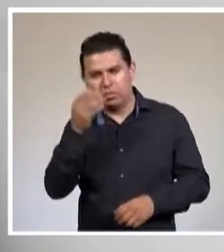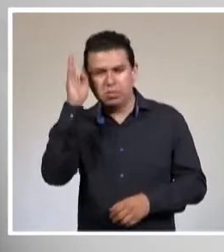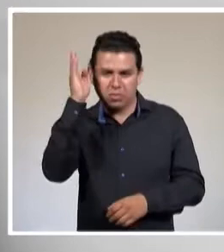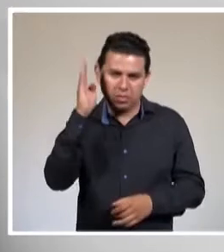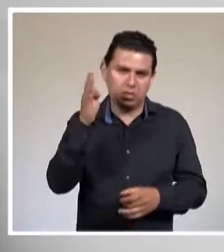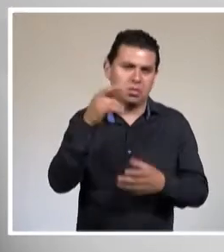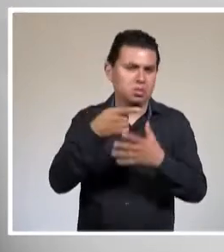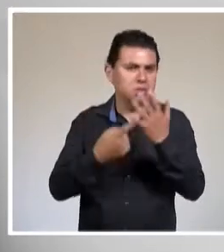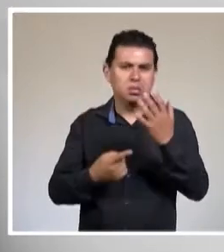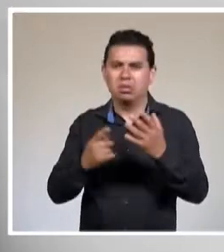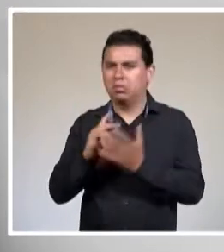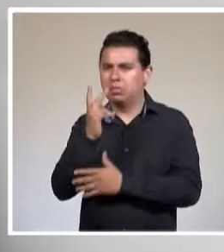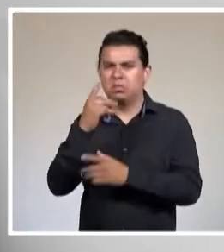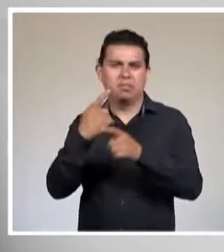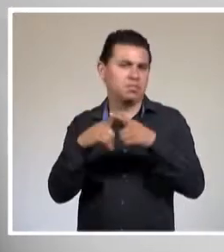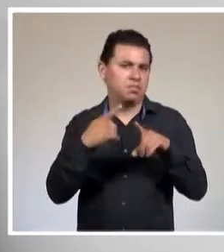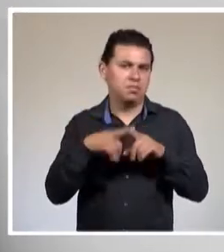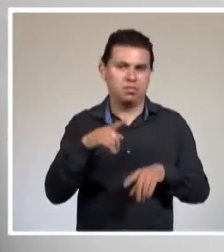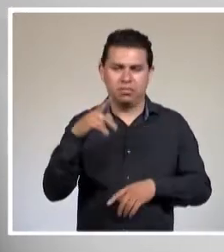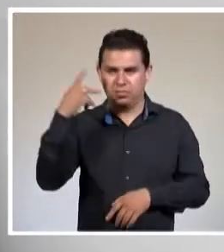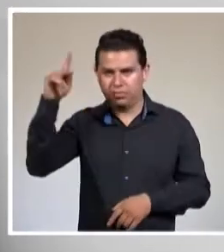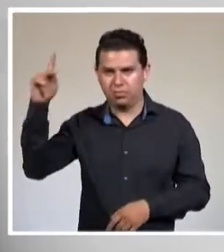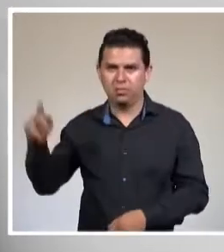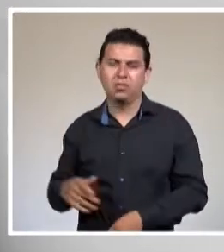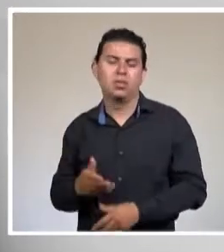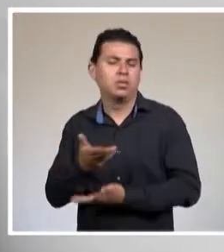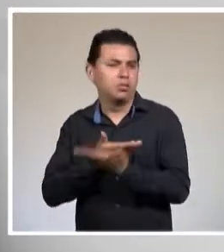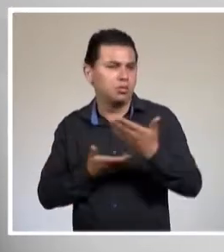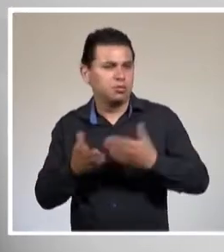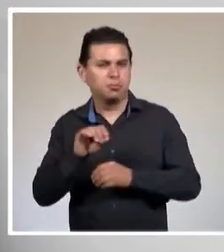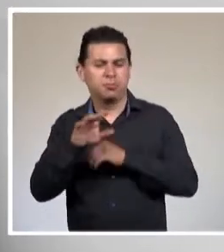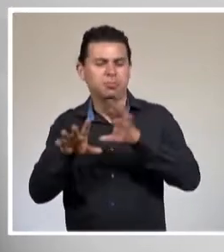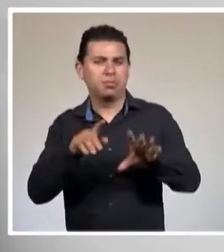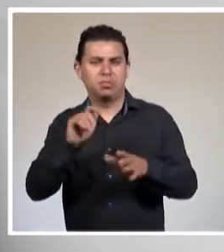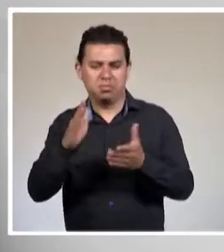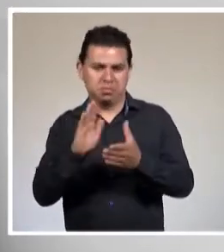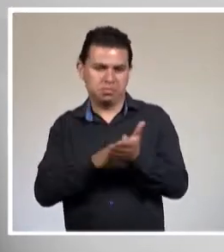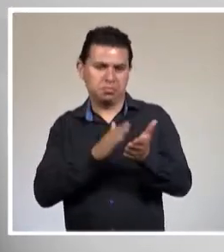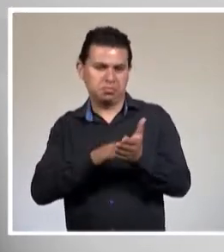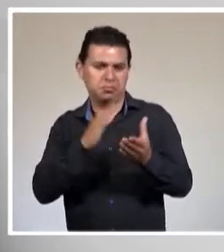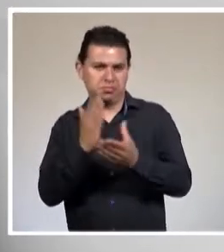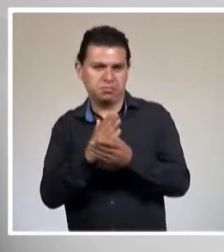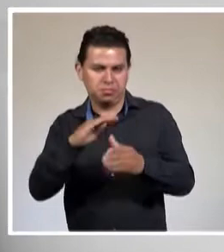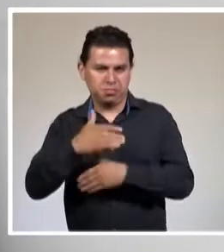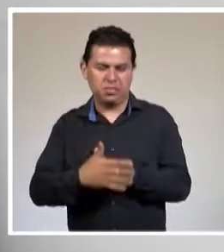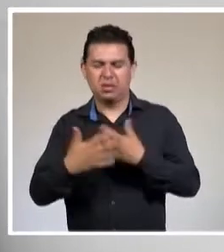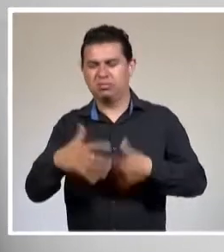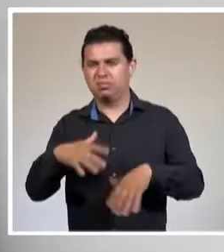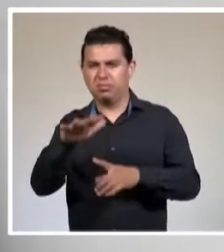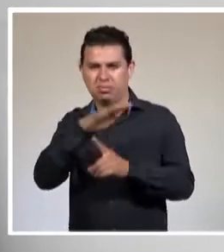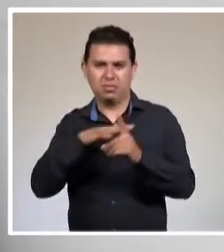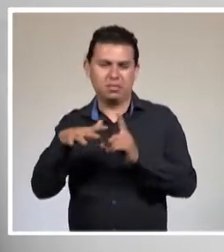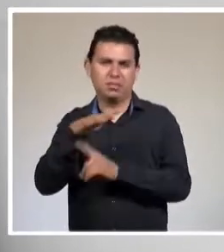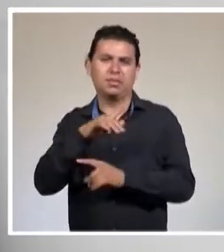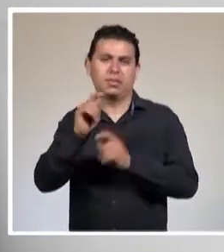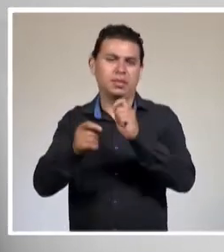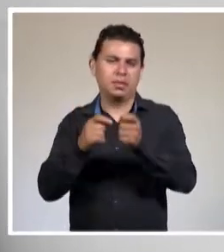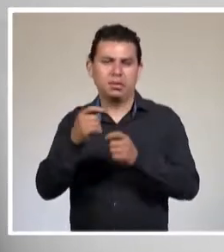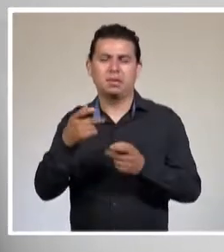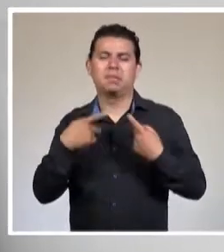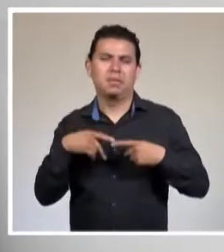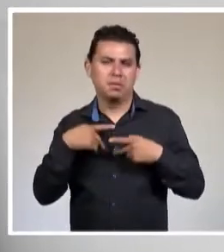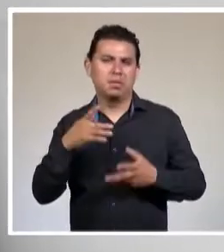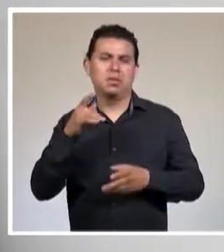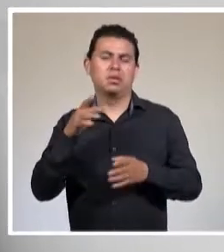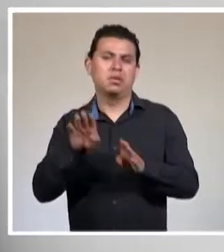y las plantas propias de la región comparten archivos fotográficos de la comunidad como de sus habitantes